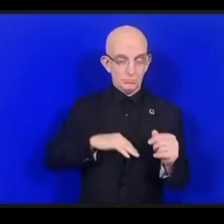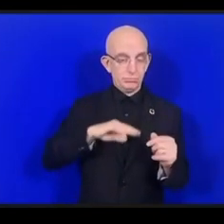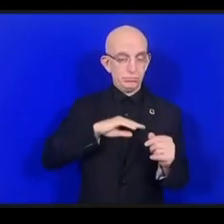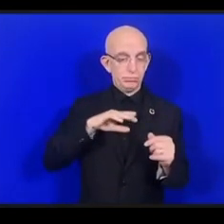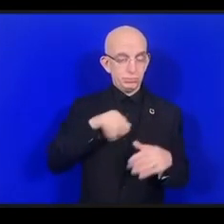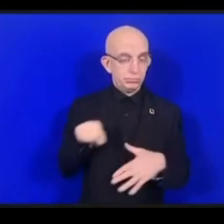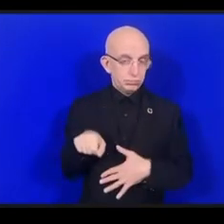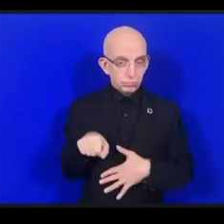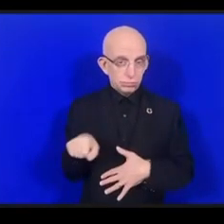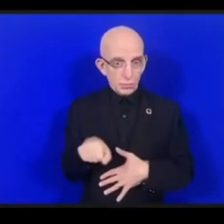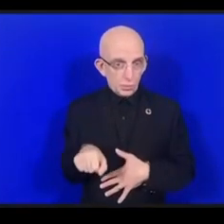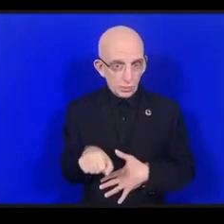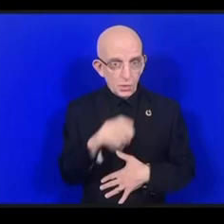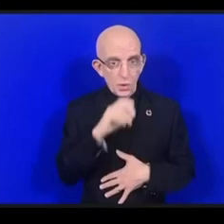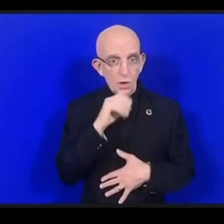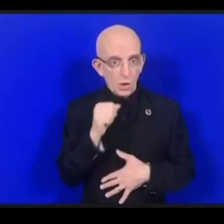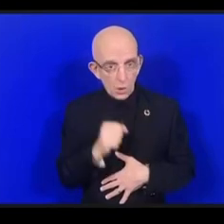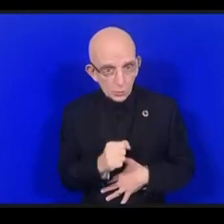demencia